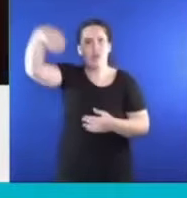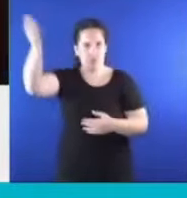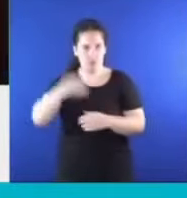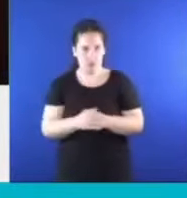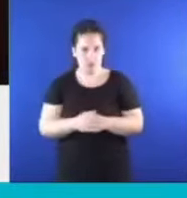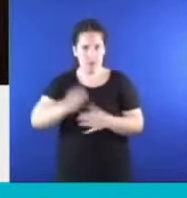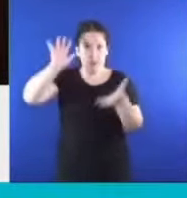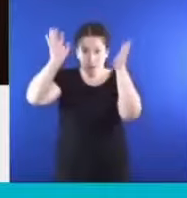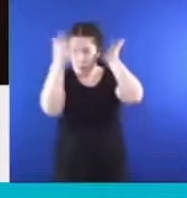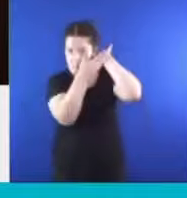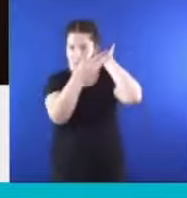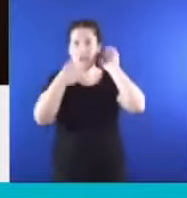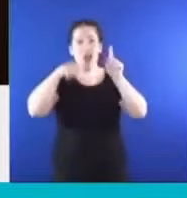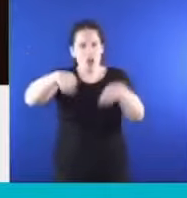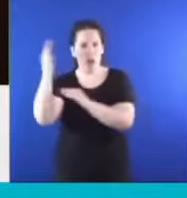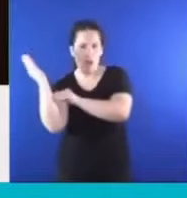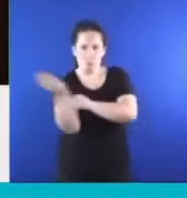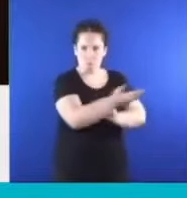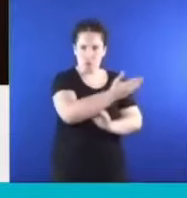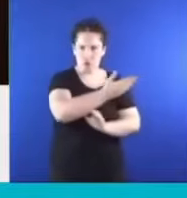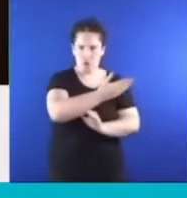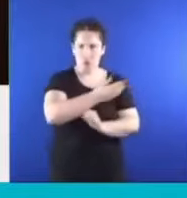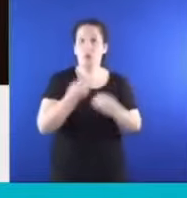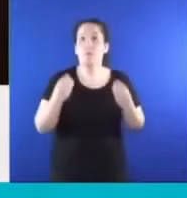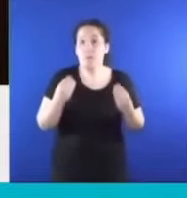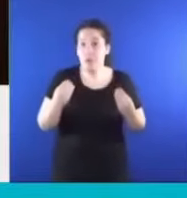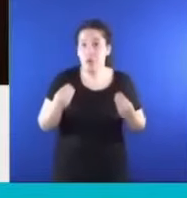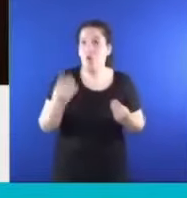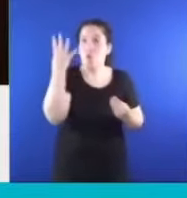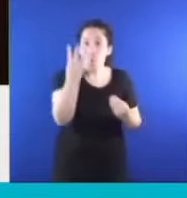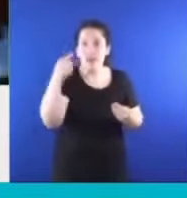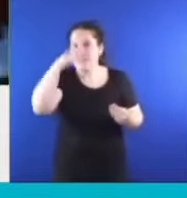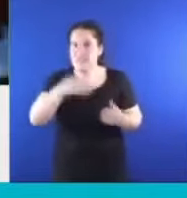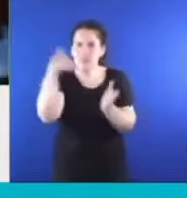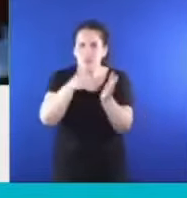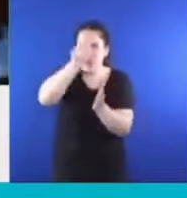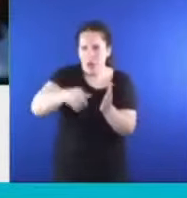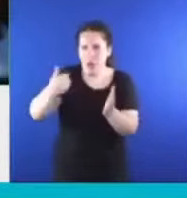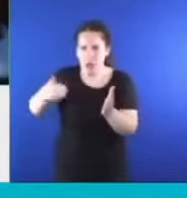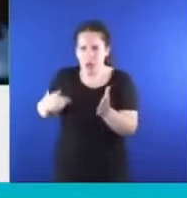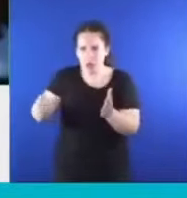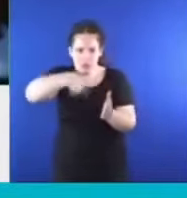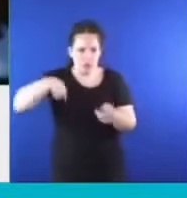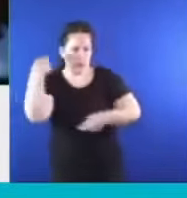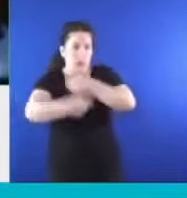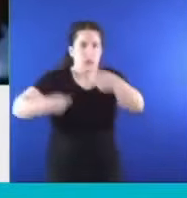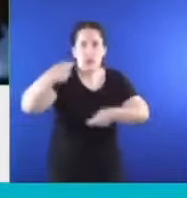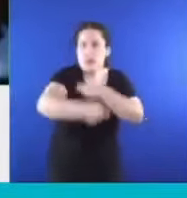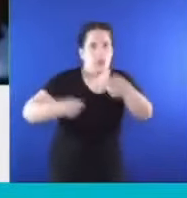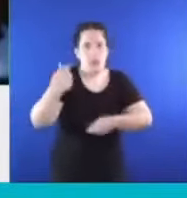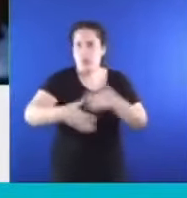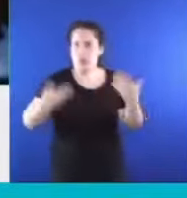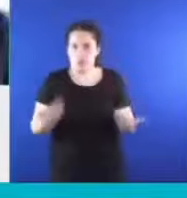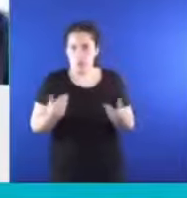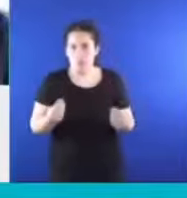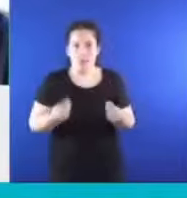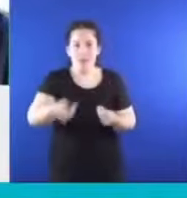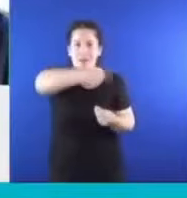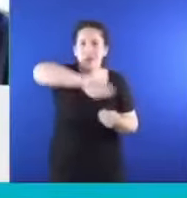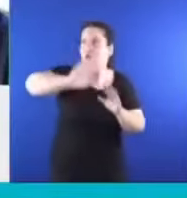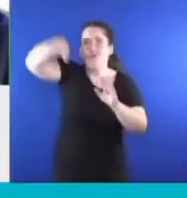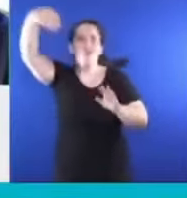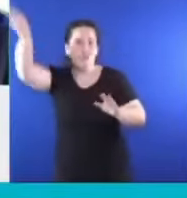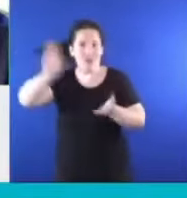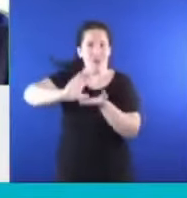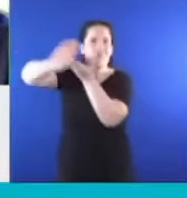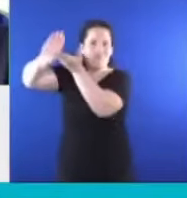Milei aplica ahora la motosierra, pero para los 47 millones de argentinos, mientras aporta recursos ilimitados para los acreedores